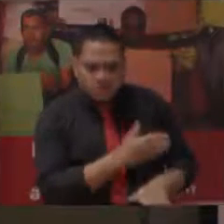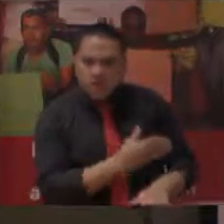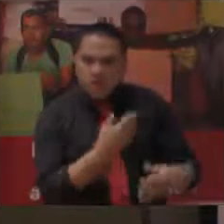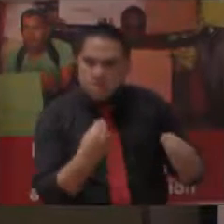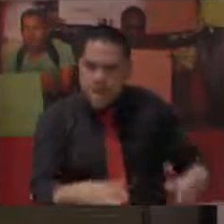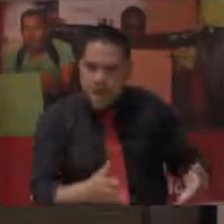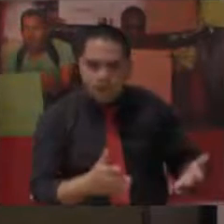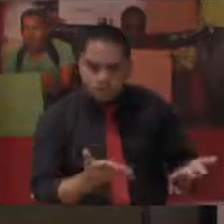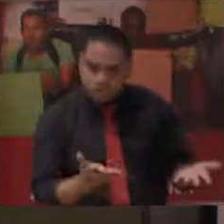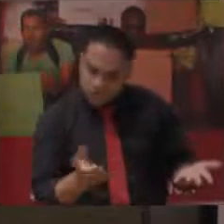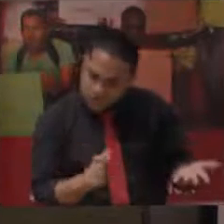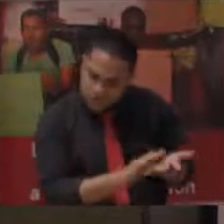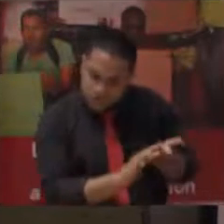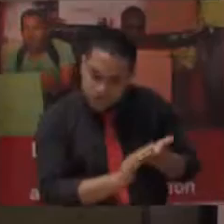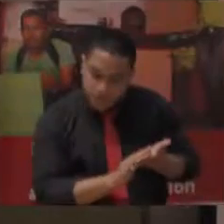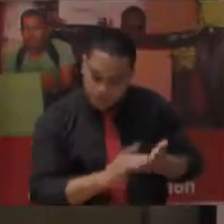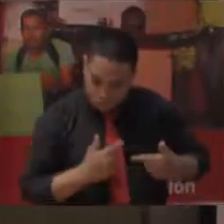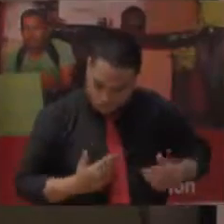Uribe.